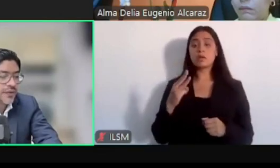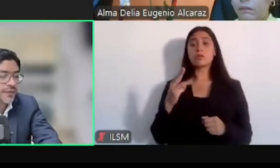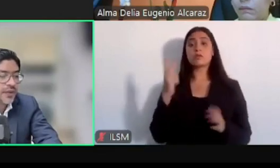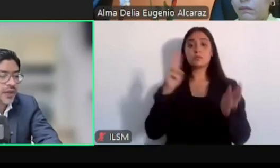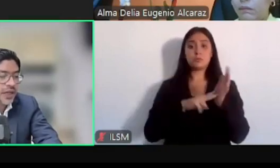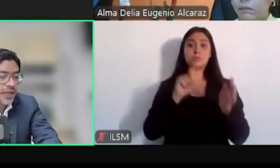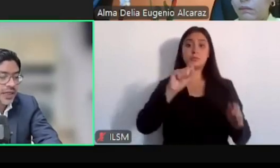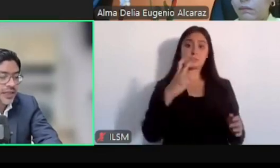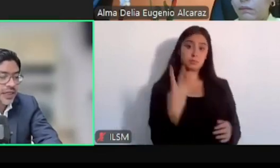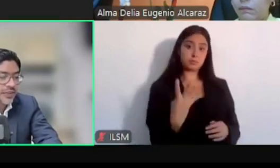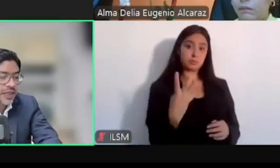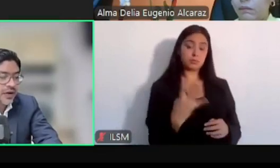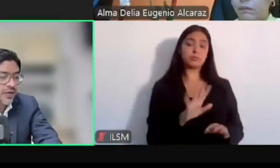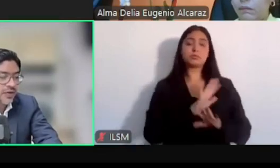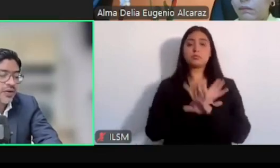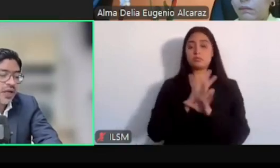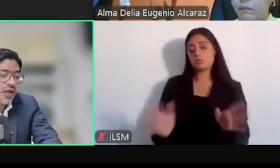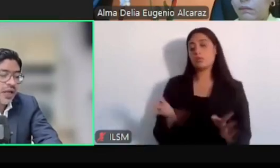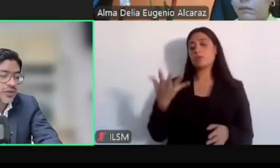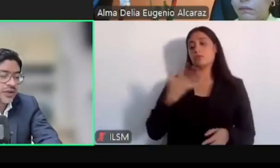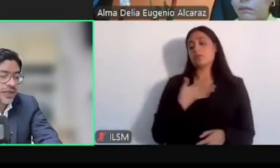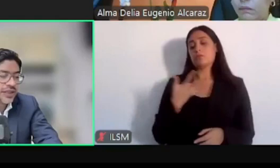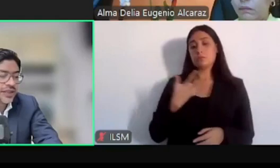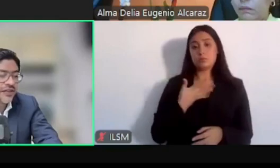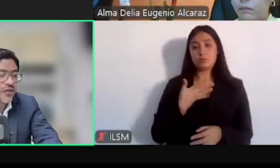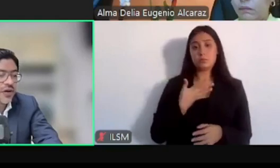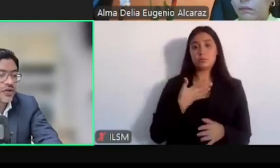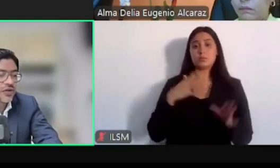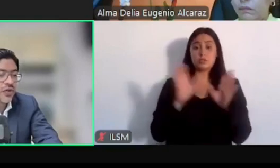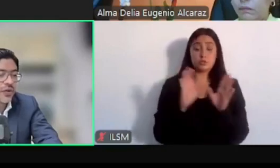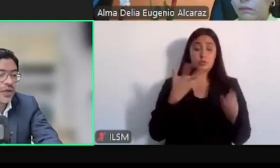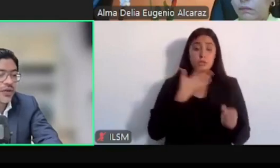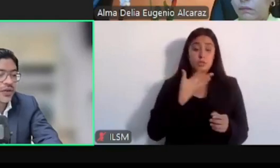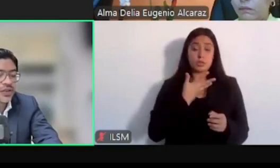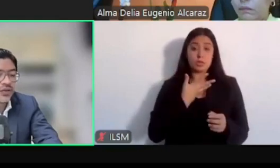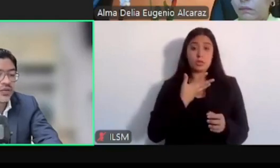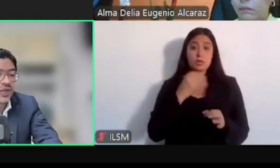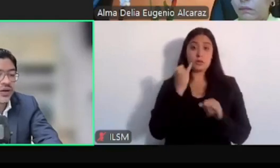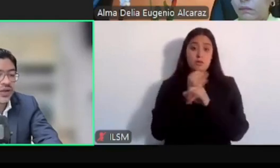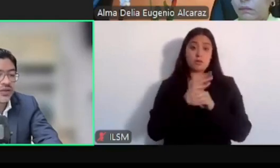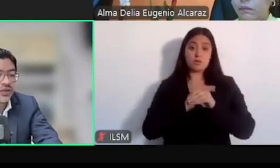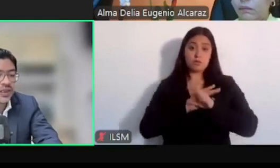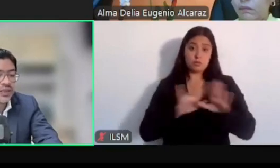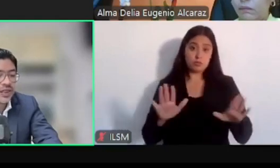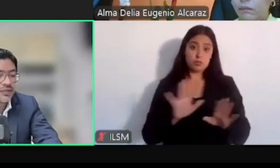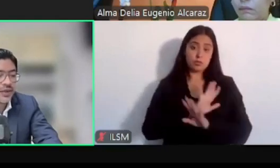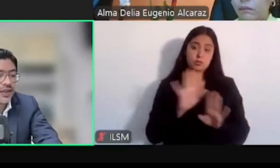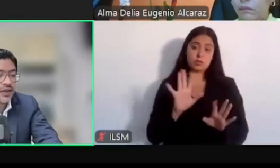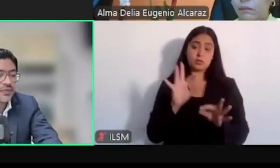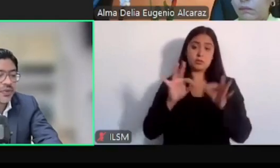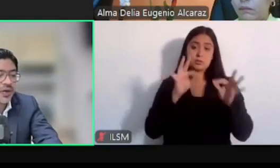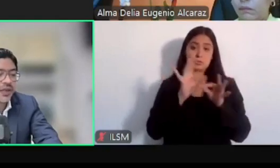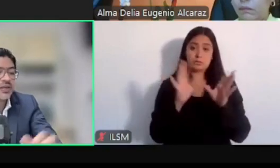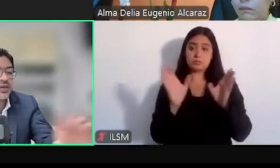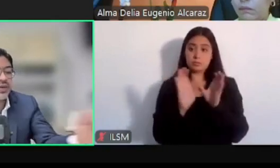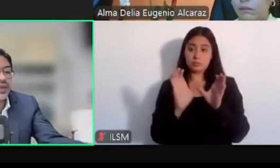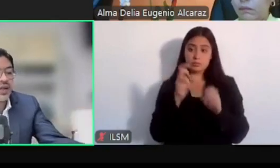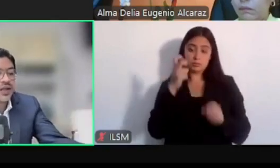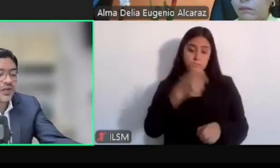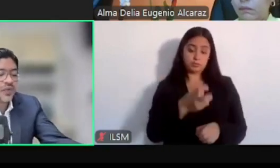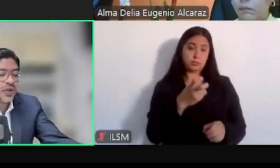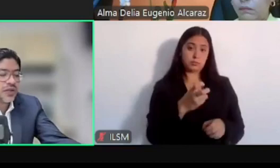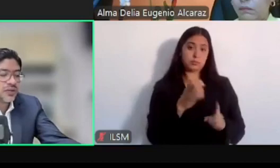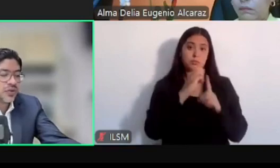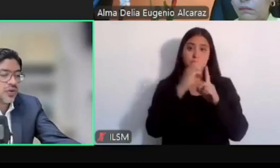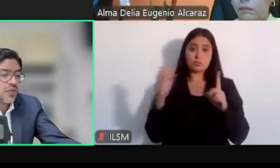2024 ya que se remitieron las constancias que informaban su cumplimiento y se adjuntaron las constancias respectivas Por ende se ordena